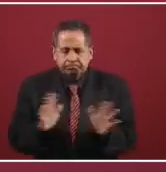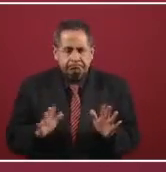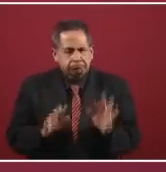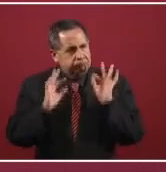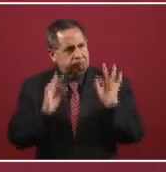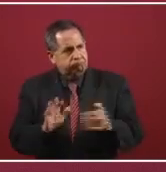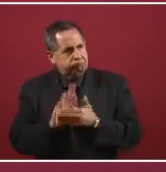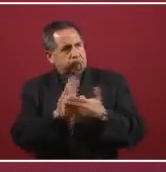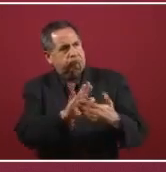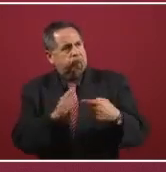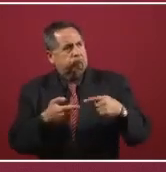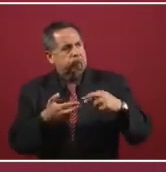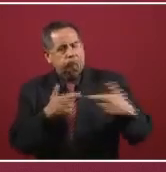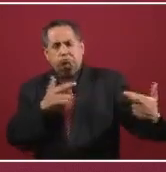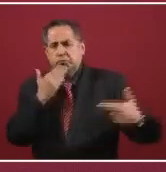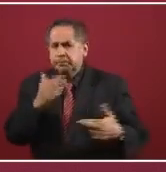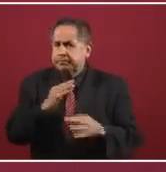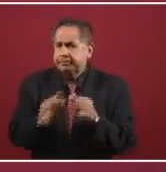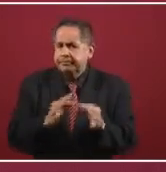tener una buena relación con ellos.